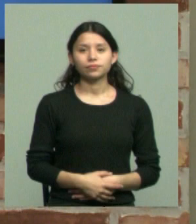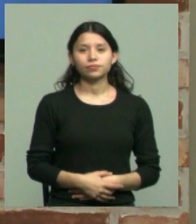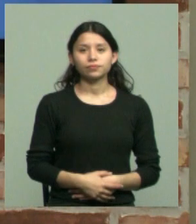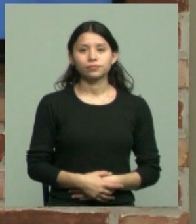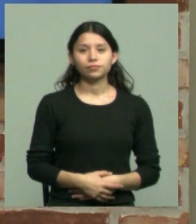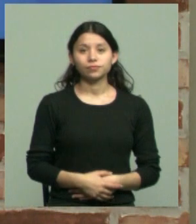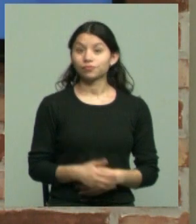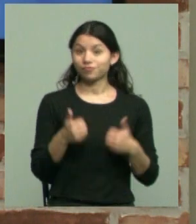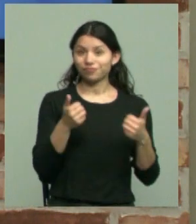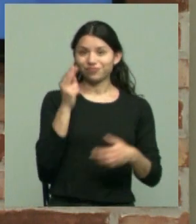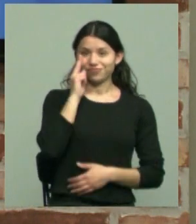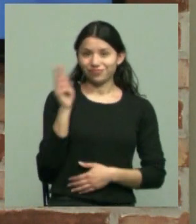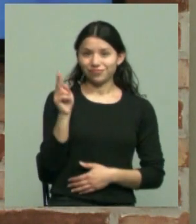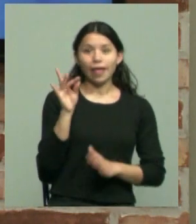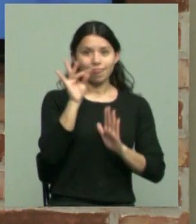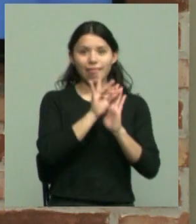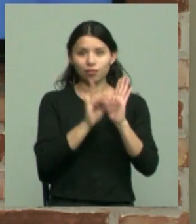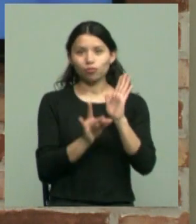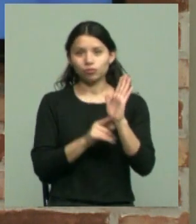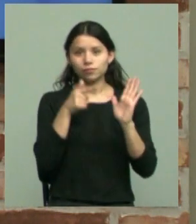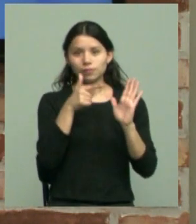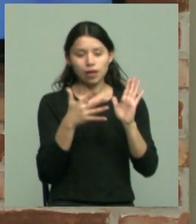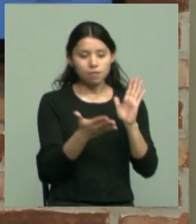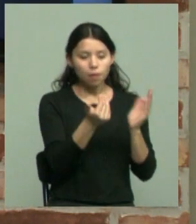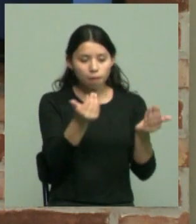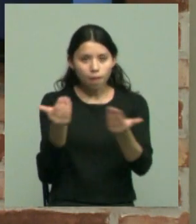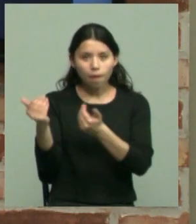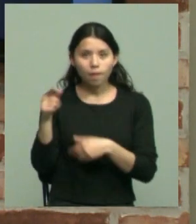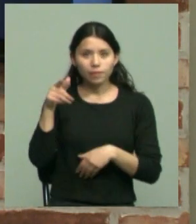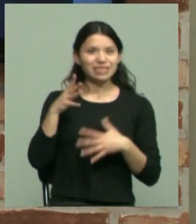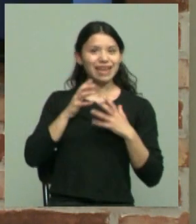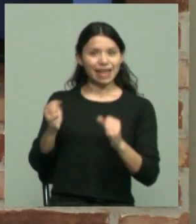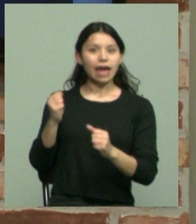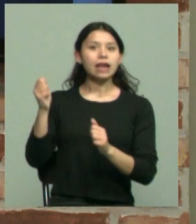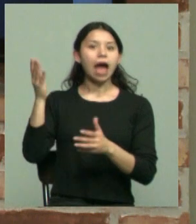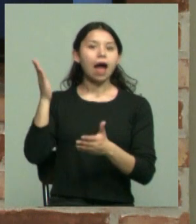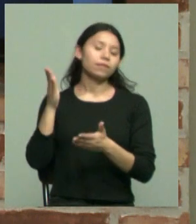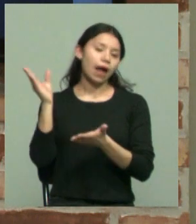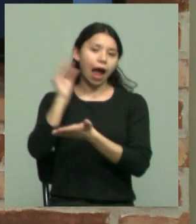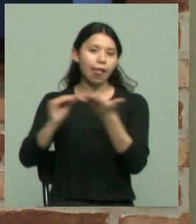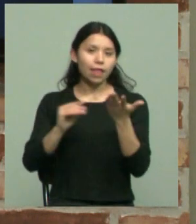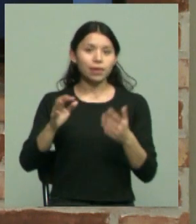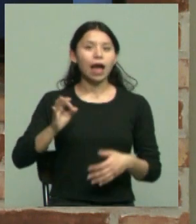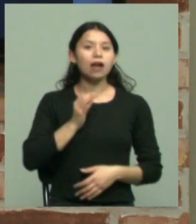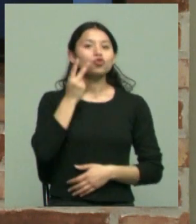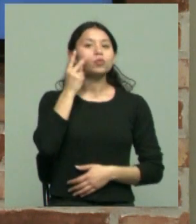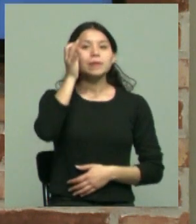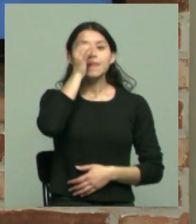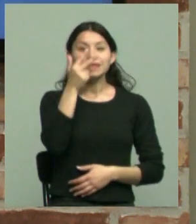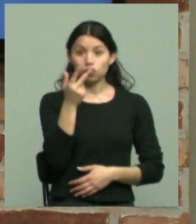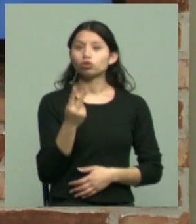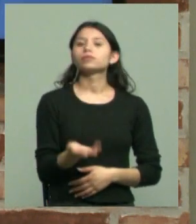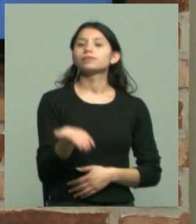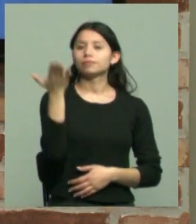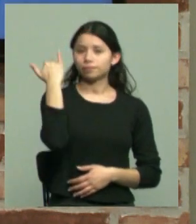Bien, ahí veíamos los datos que recabaron la Secretaría Académica en el último censo que se hizo en el 2022. Ahora bien, estos datos